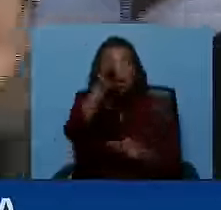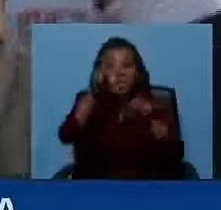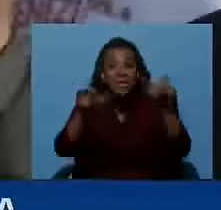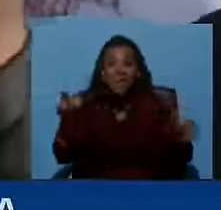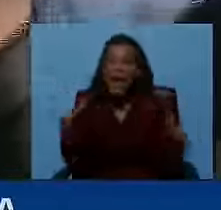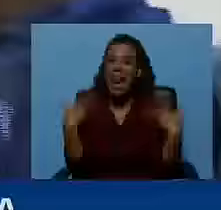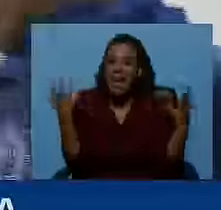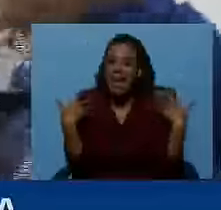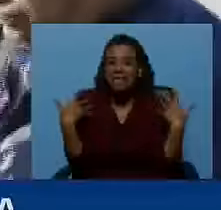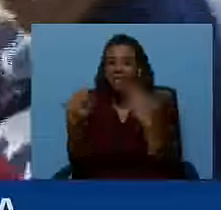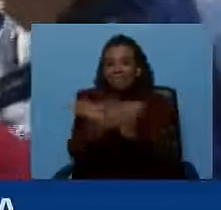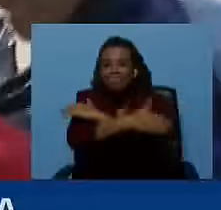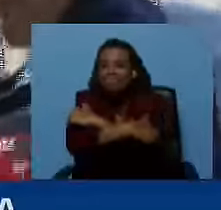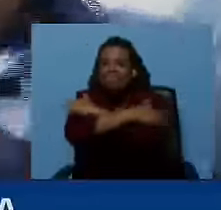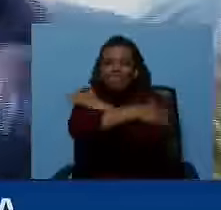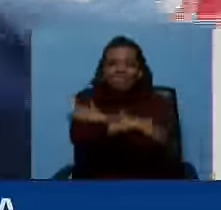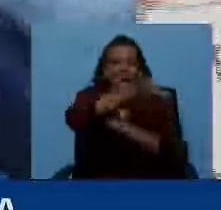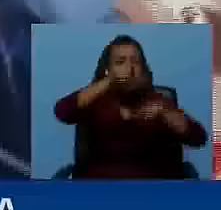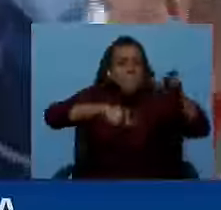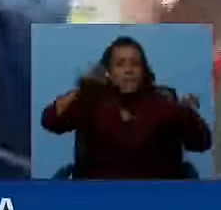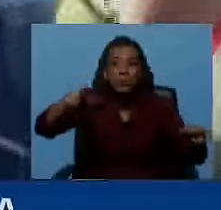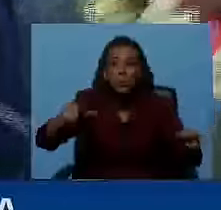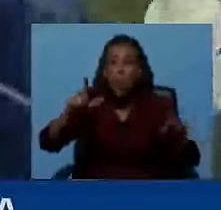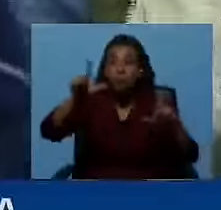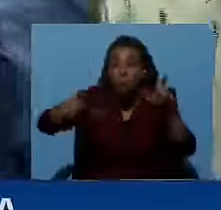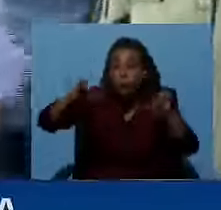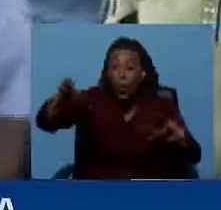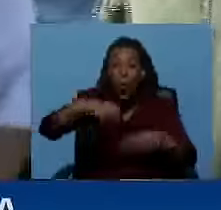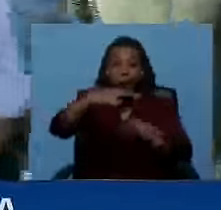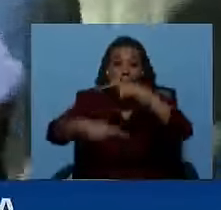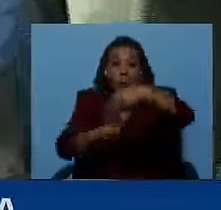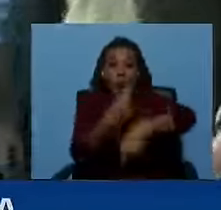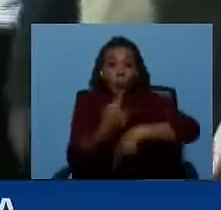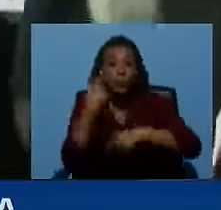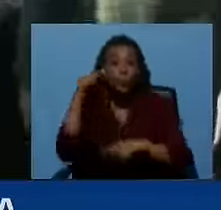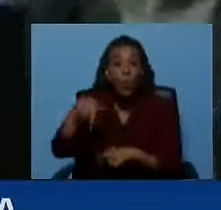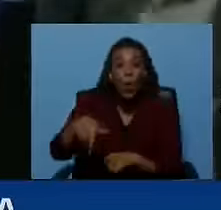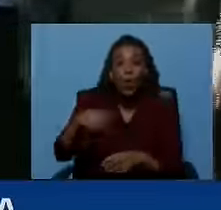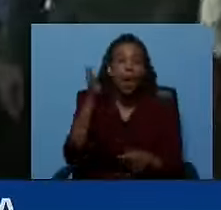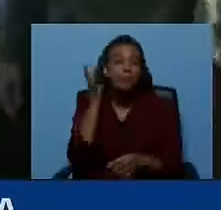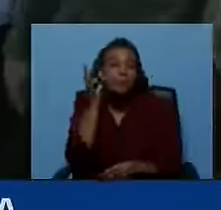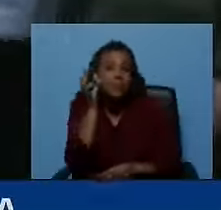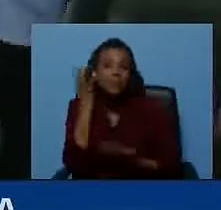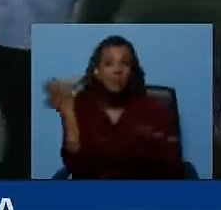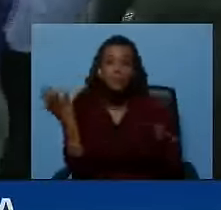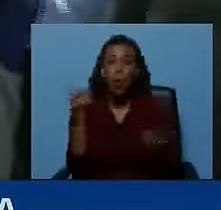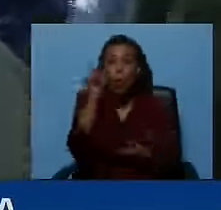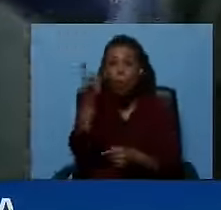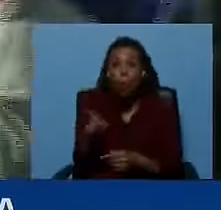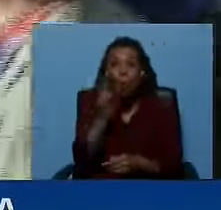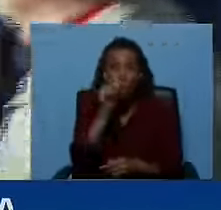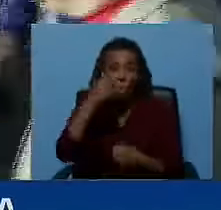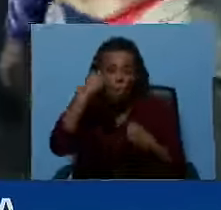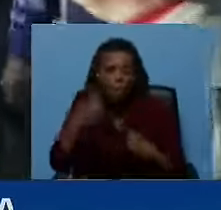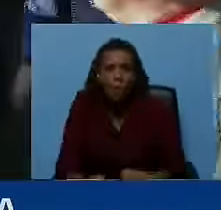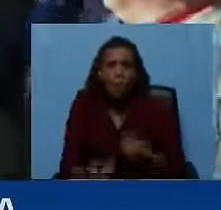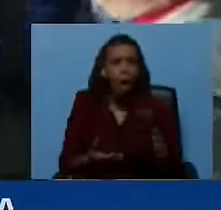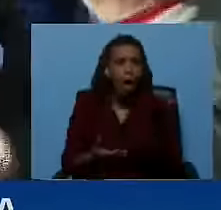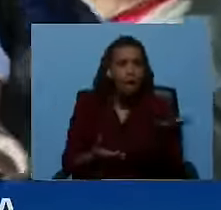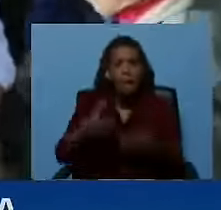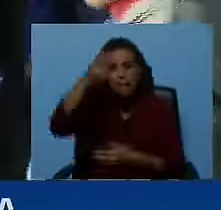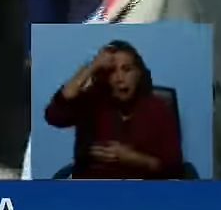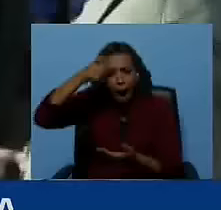alegría pues abraza a la vanguardia de la Revolución como son las mujeres có son esos hombres esos